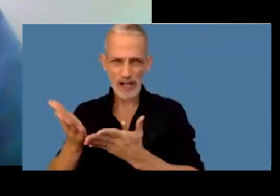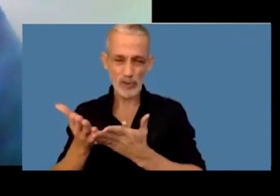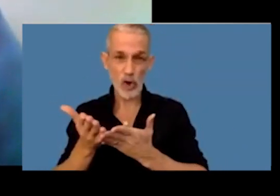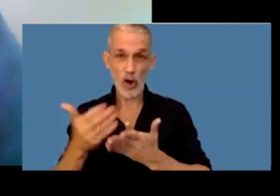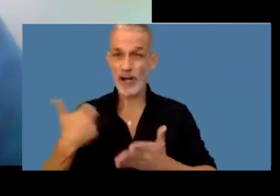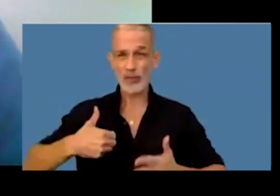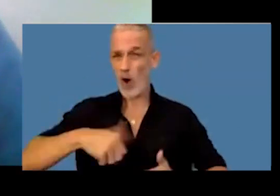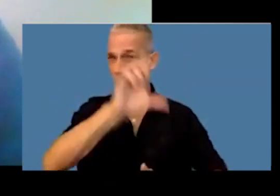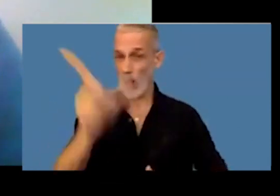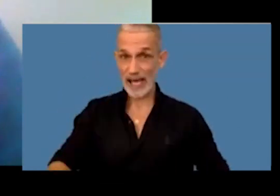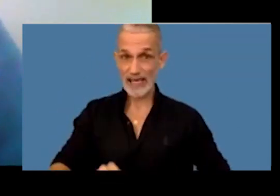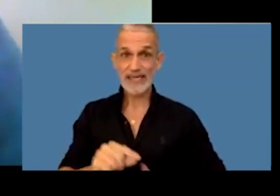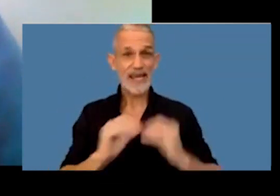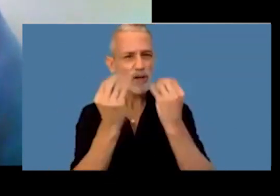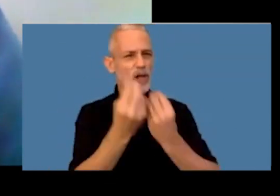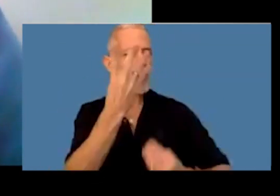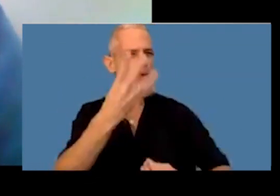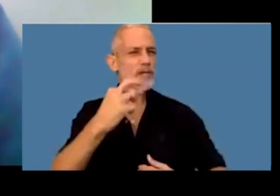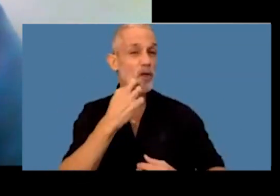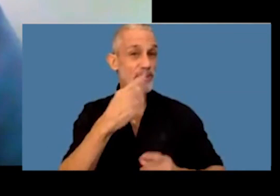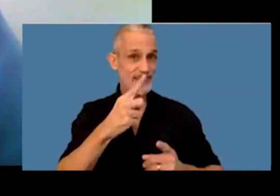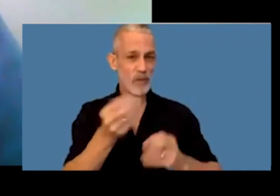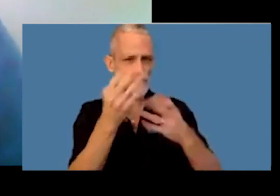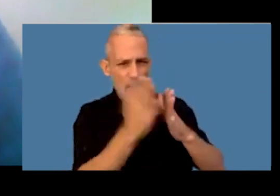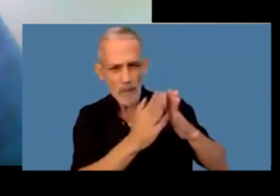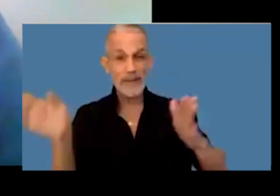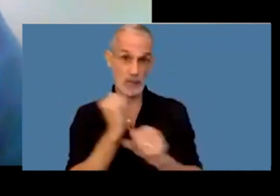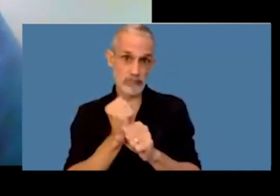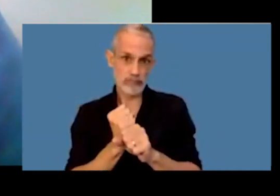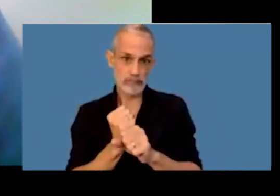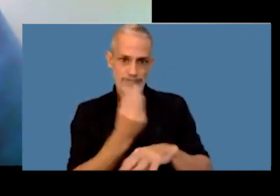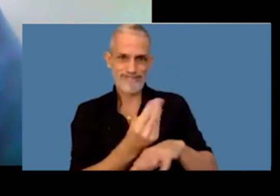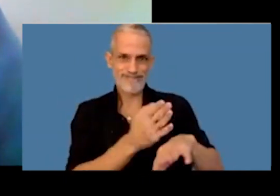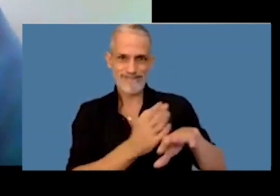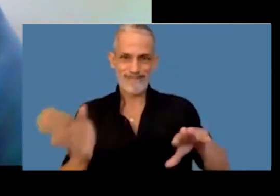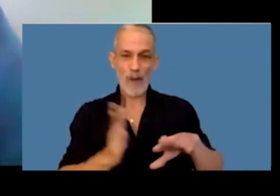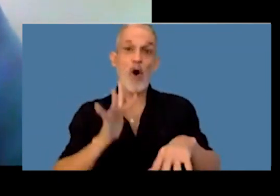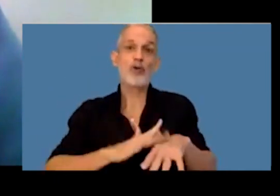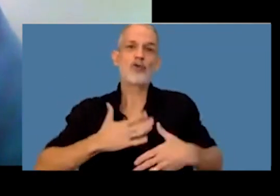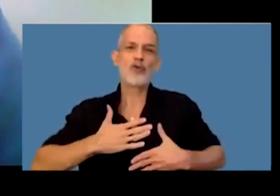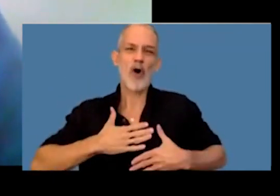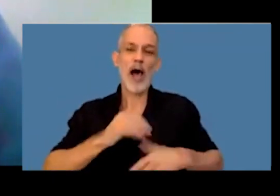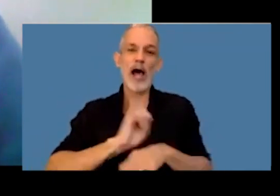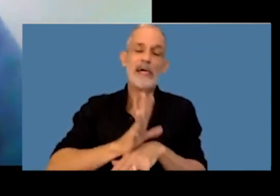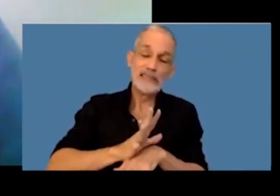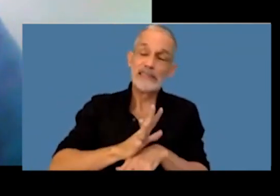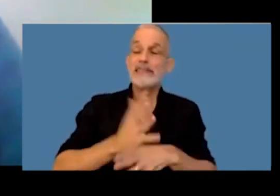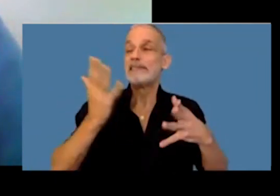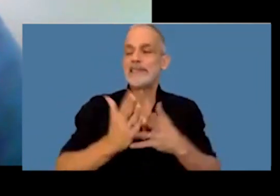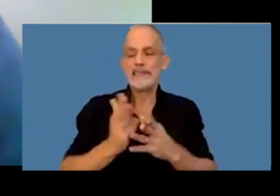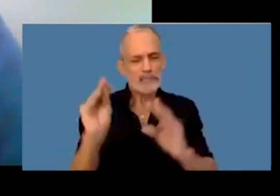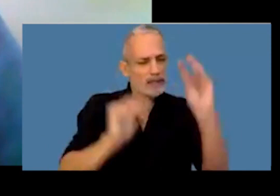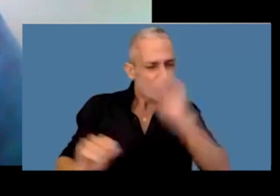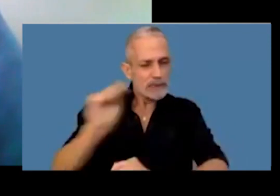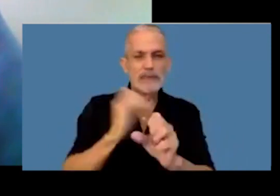territorio. Nosotros, desde que iniciamos la gestión, y justo nos tocó esta pandemia, tuvimos que rediseñar todo el trabajo que